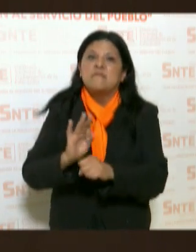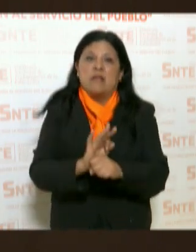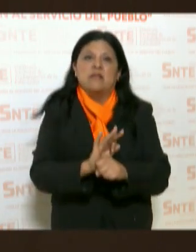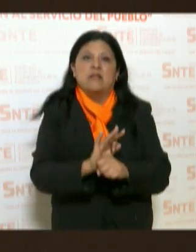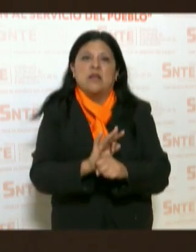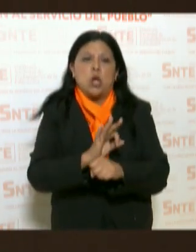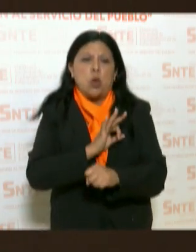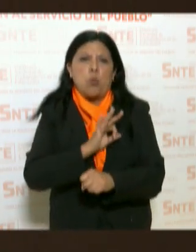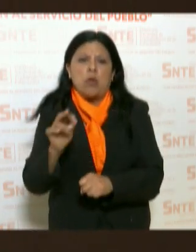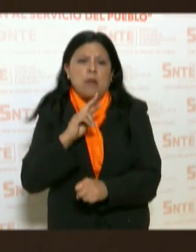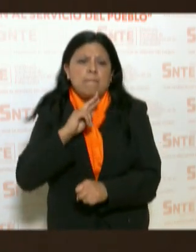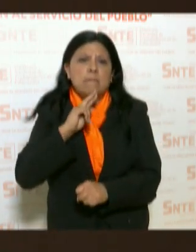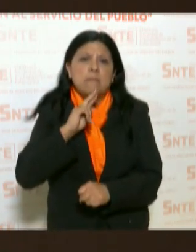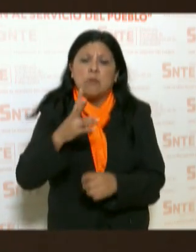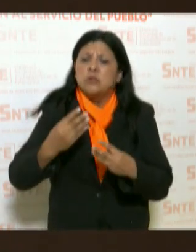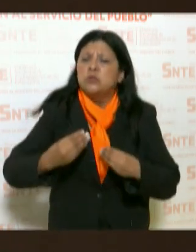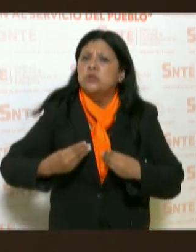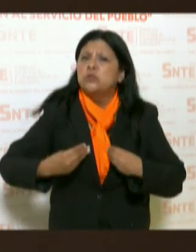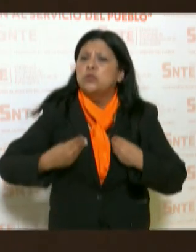escuela.